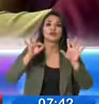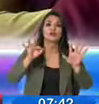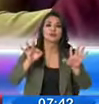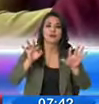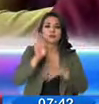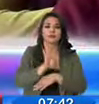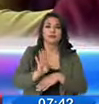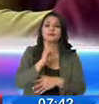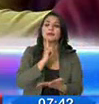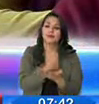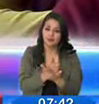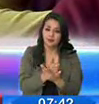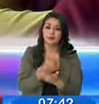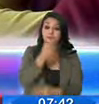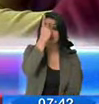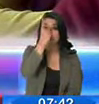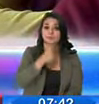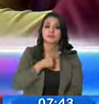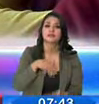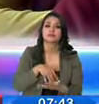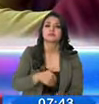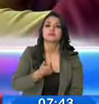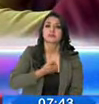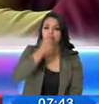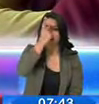que decidió estudiar fui yo.